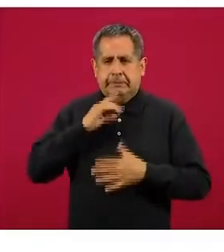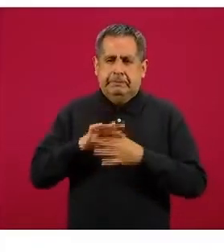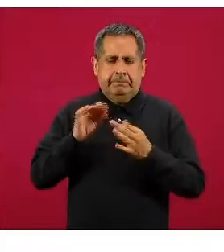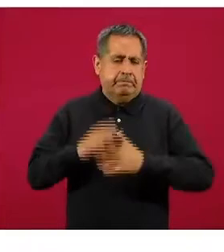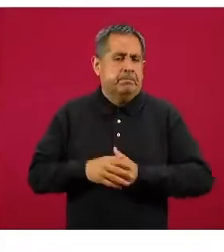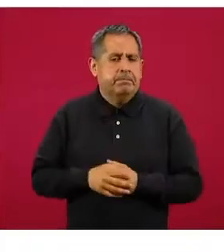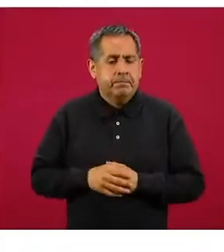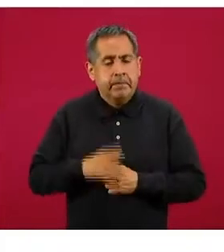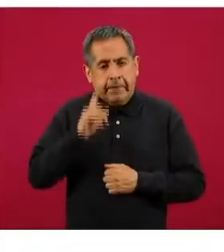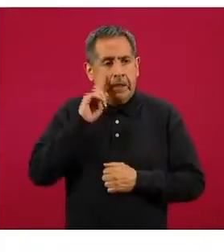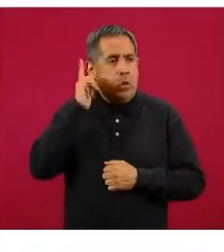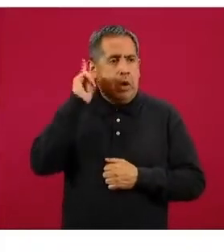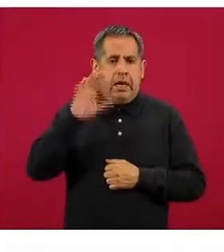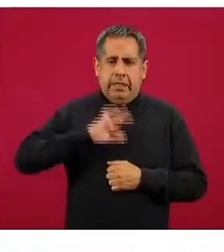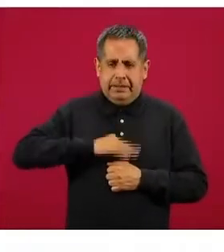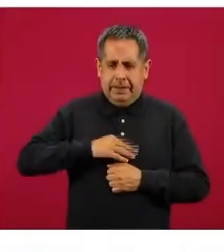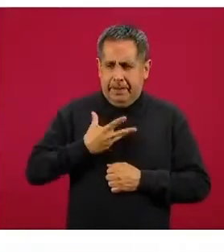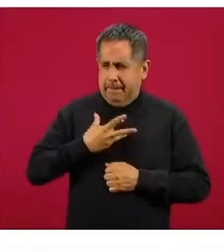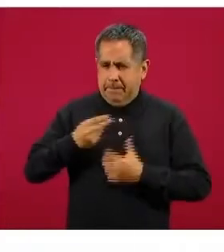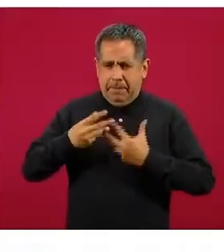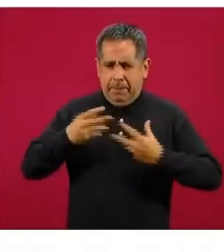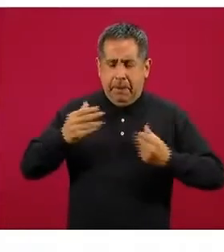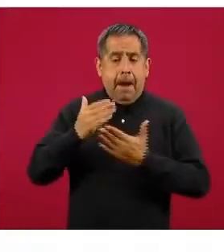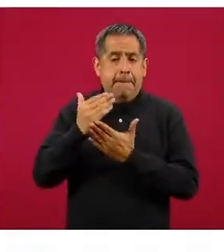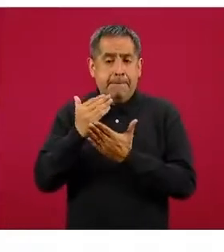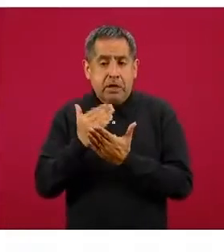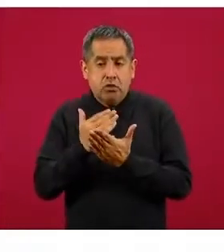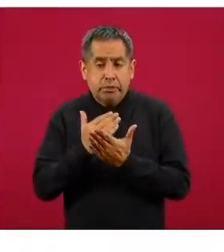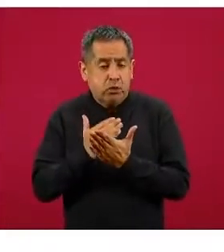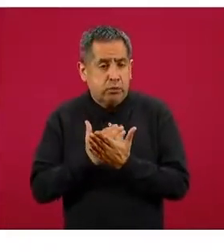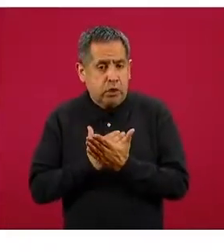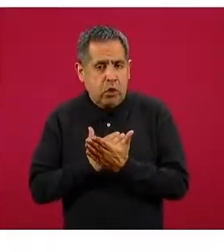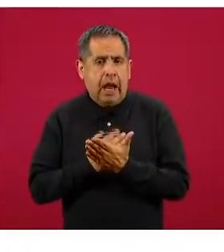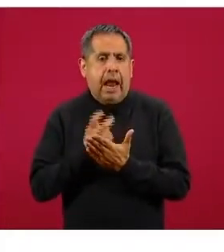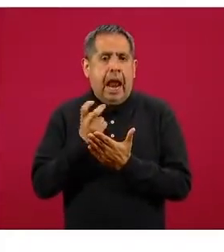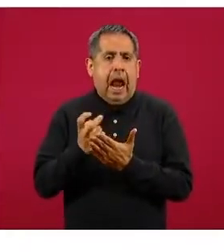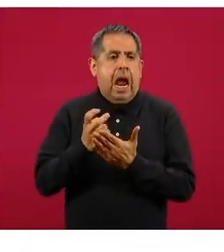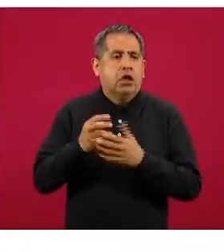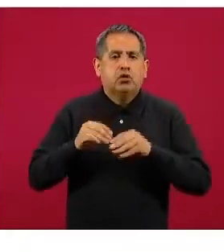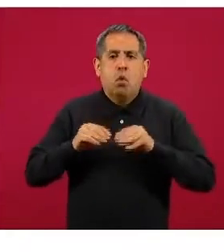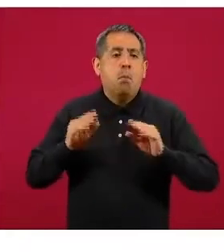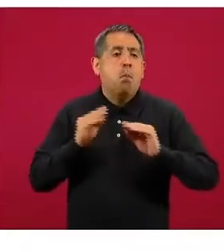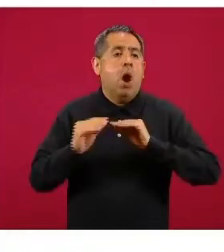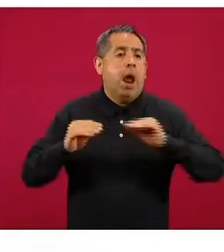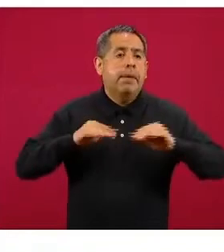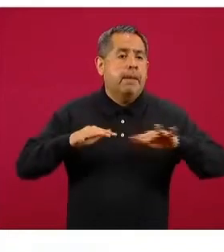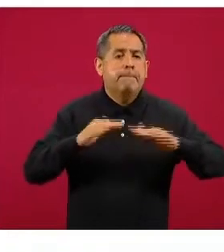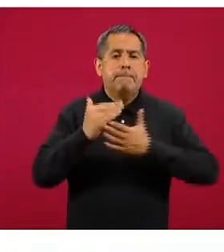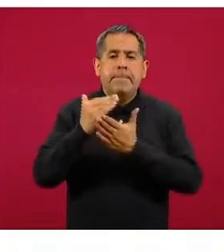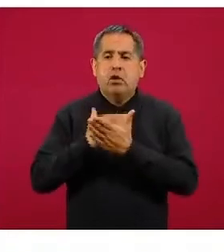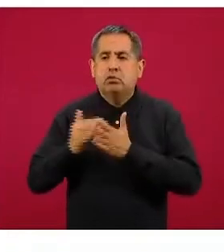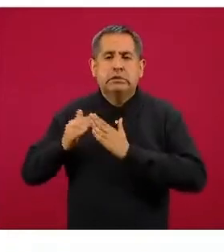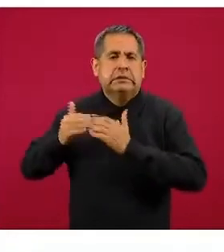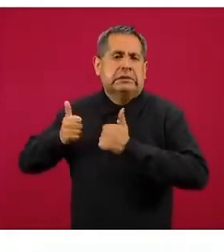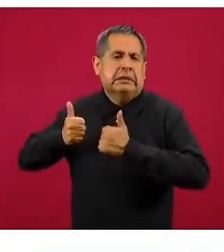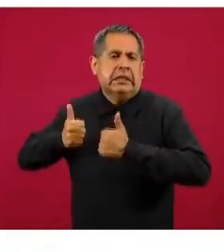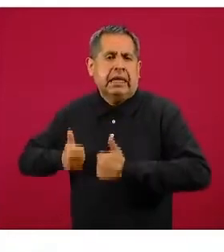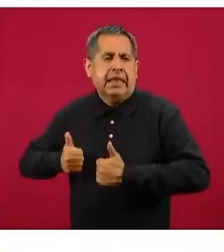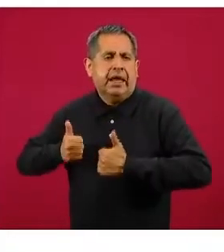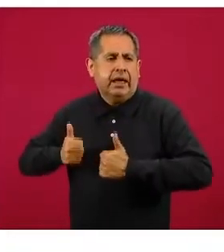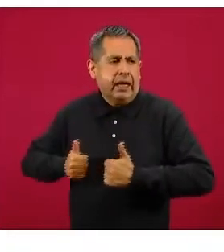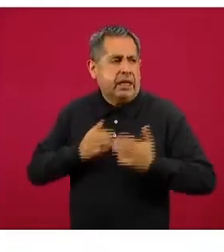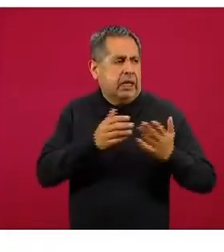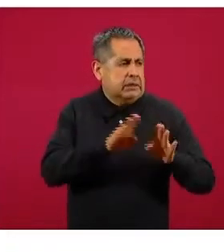el poder disminuir los contagios va de la mano de también poder disminuir la movilidad en el espacio público, por lo tanto